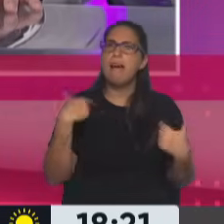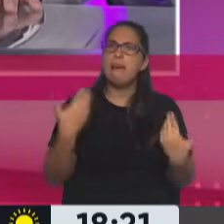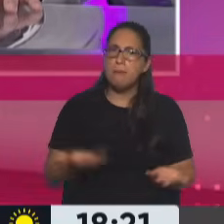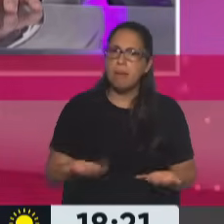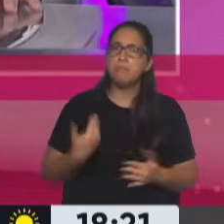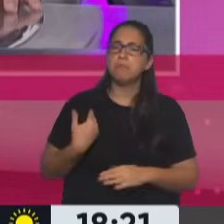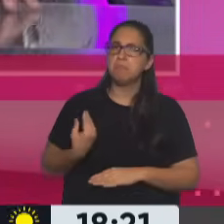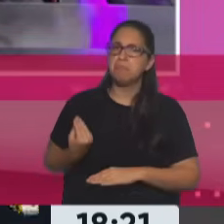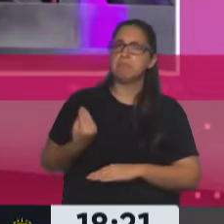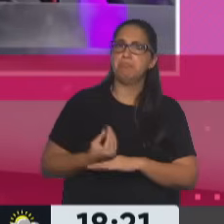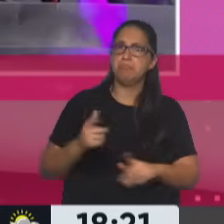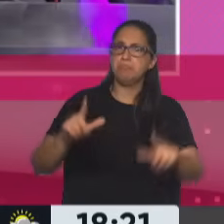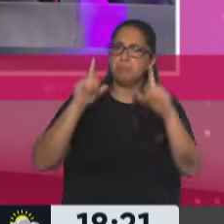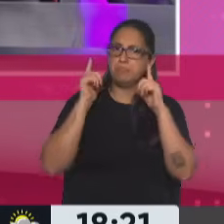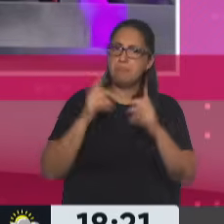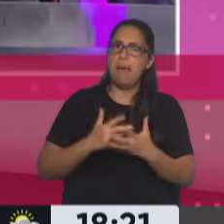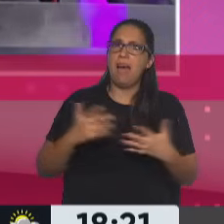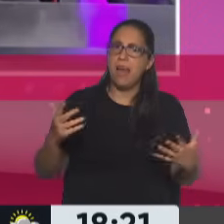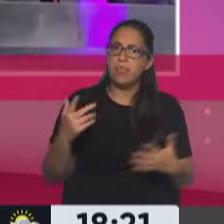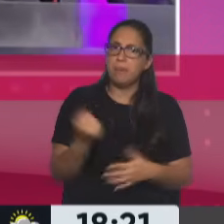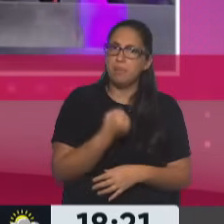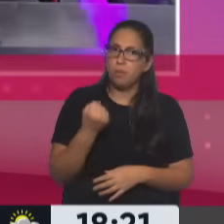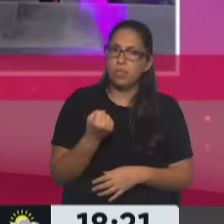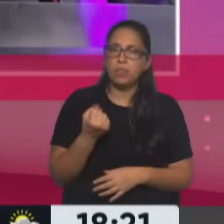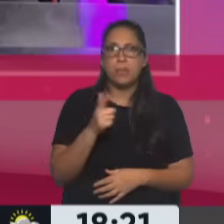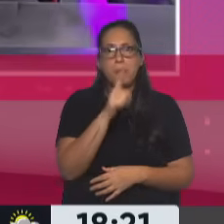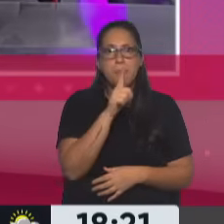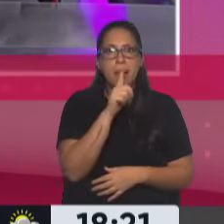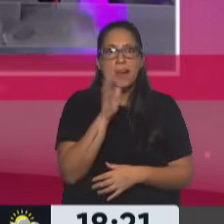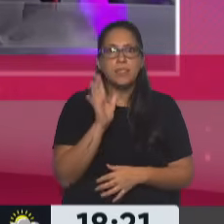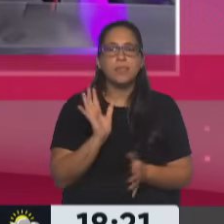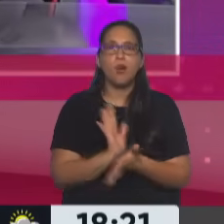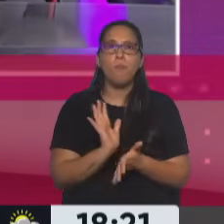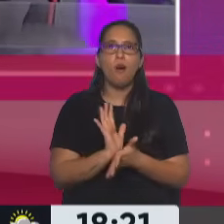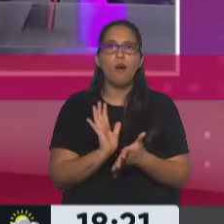rol mucho más importante. Entonces, es interesante porque pareciera que queda un bloque